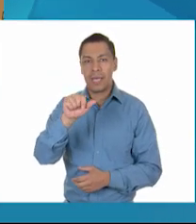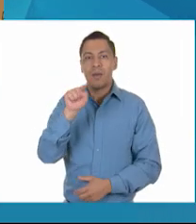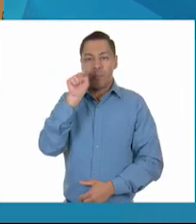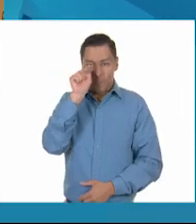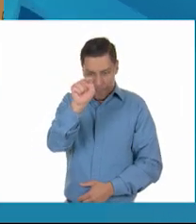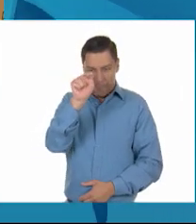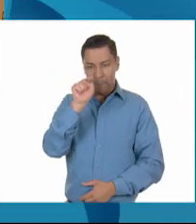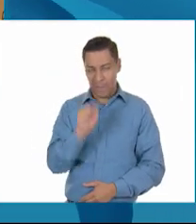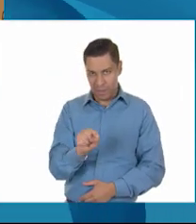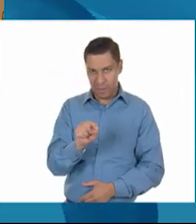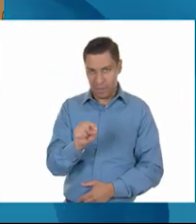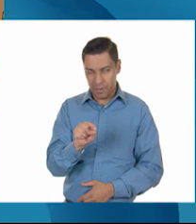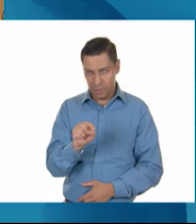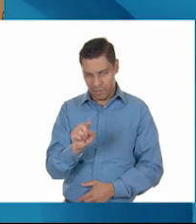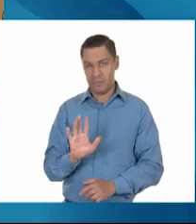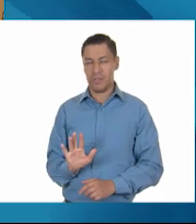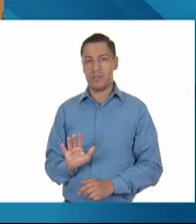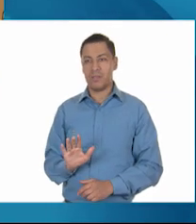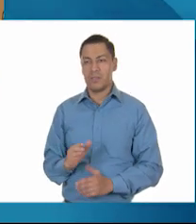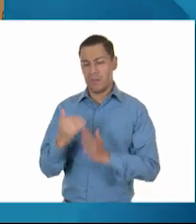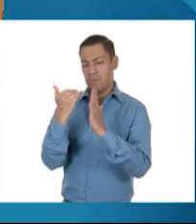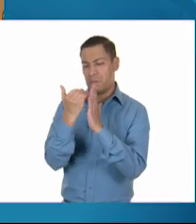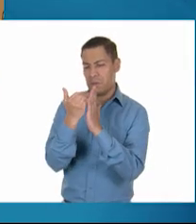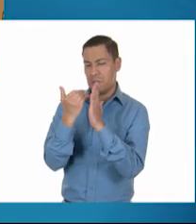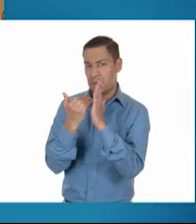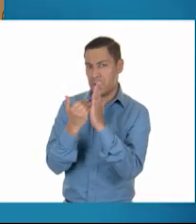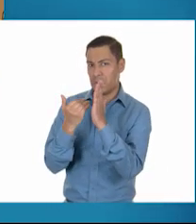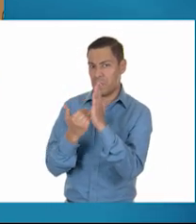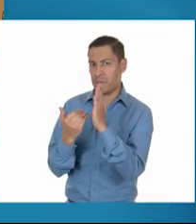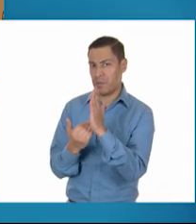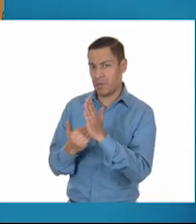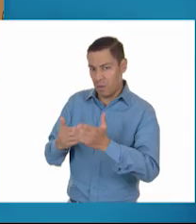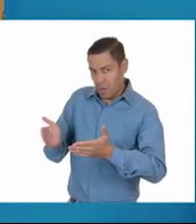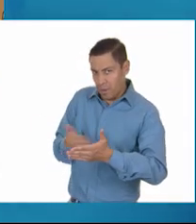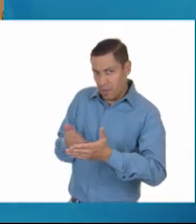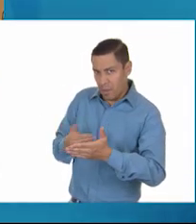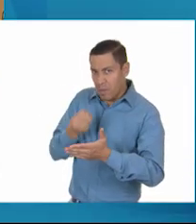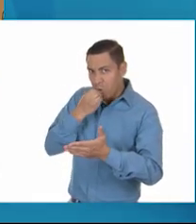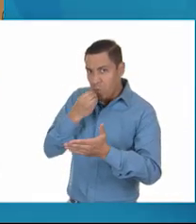¿Qué medidas de higiene debemos de tener antes de preparar los alimentos?